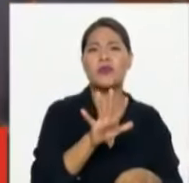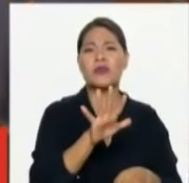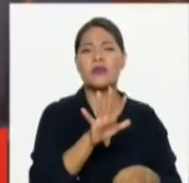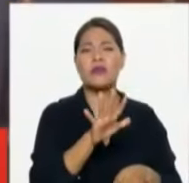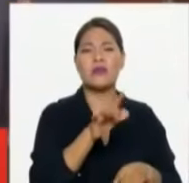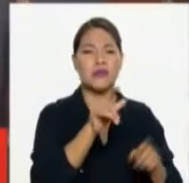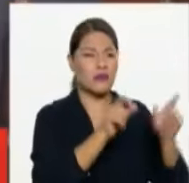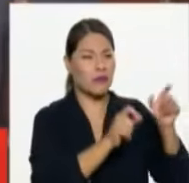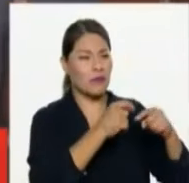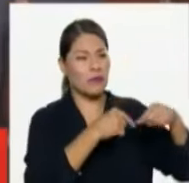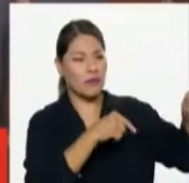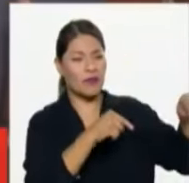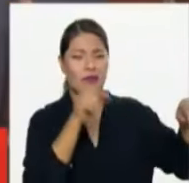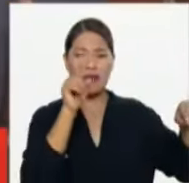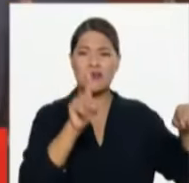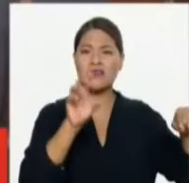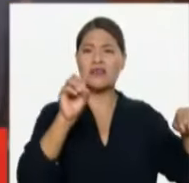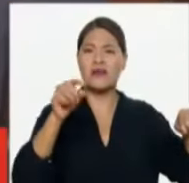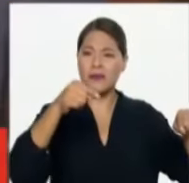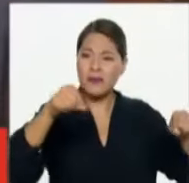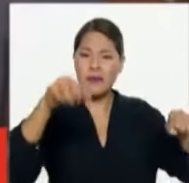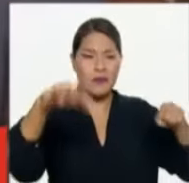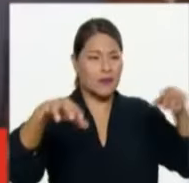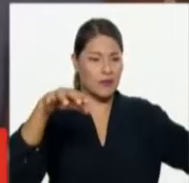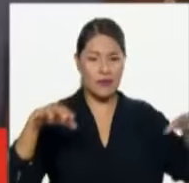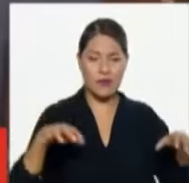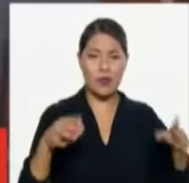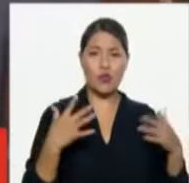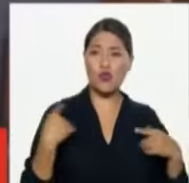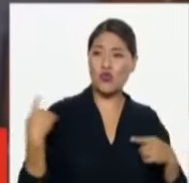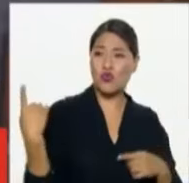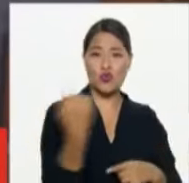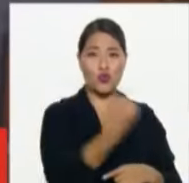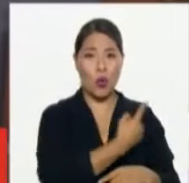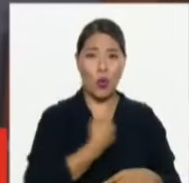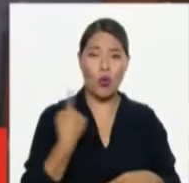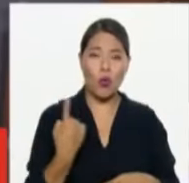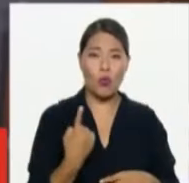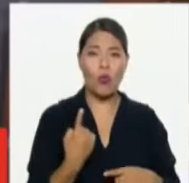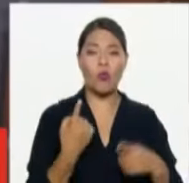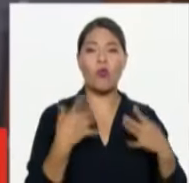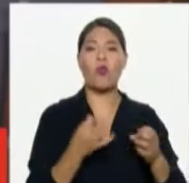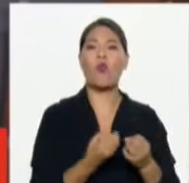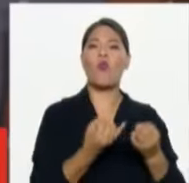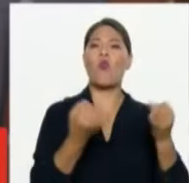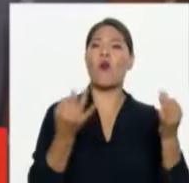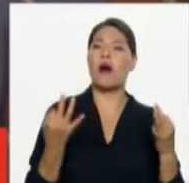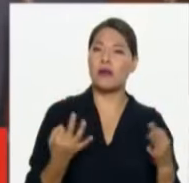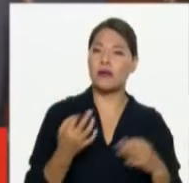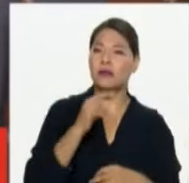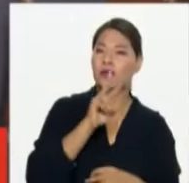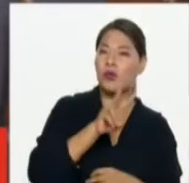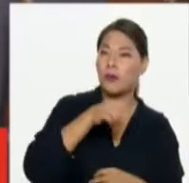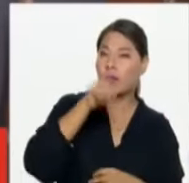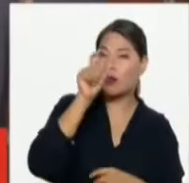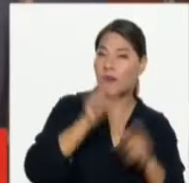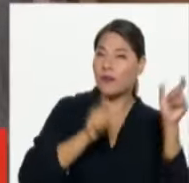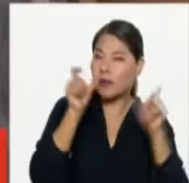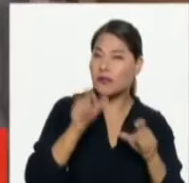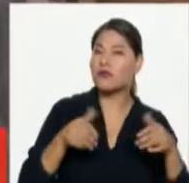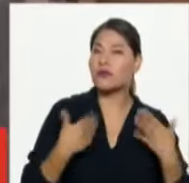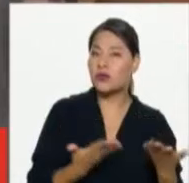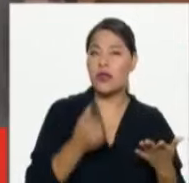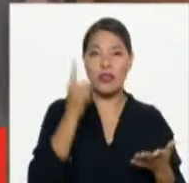oeste, 100.000 a la parte, digamos, este, y entre todos los Lima Norte son cerca de 2.5 millones de